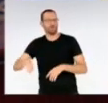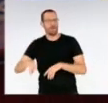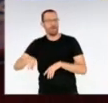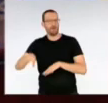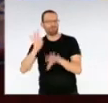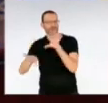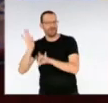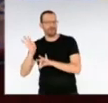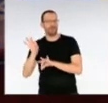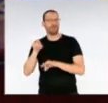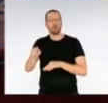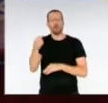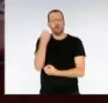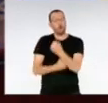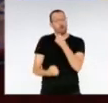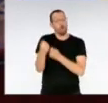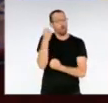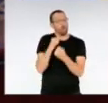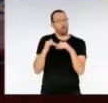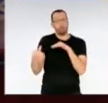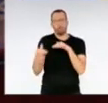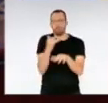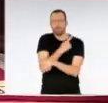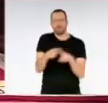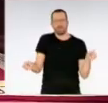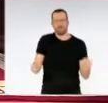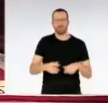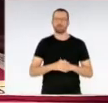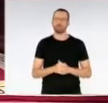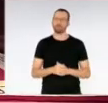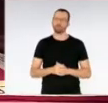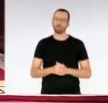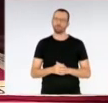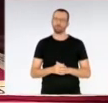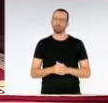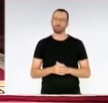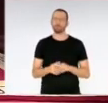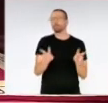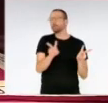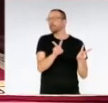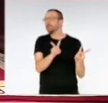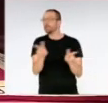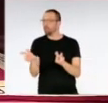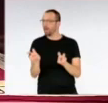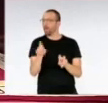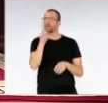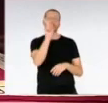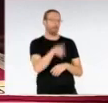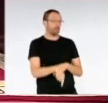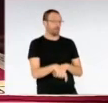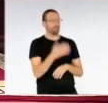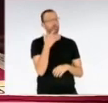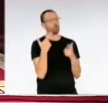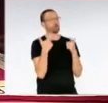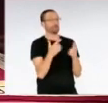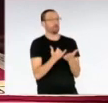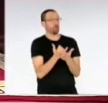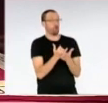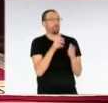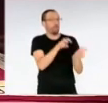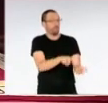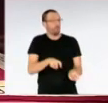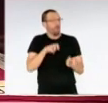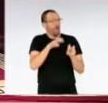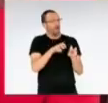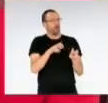de funcionamiento de la economía es completamente diferente. Bueno, y más cuestiones que tienen que ver con el sector primario. Si de forma breve nos puede